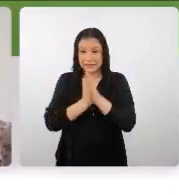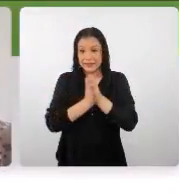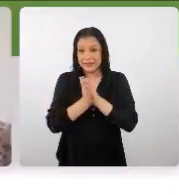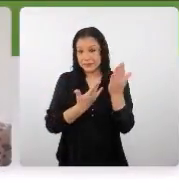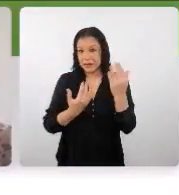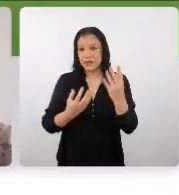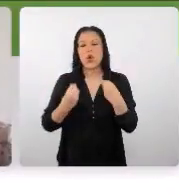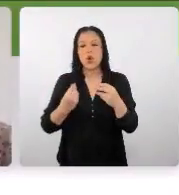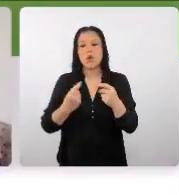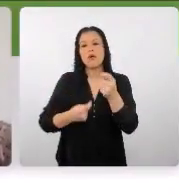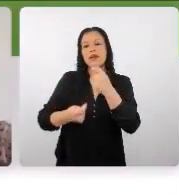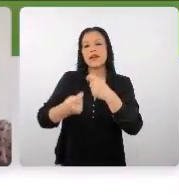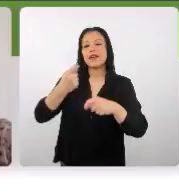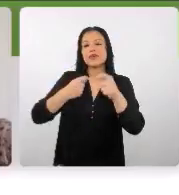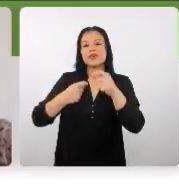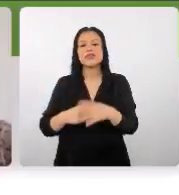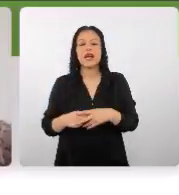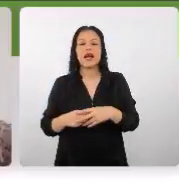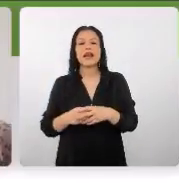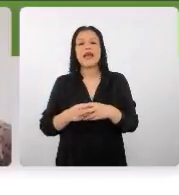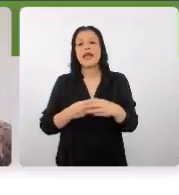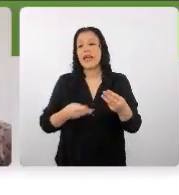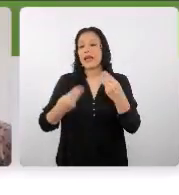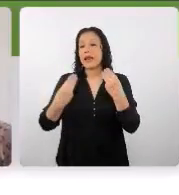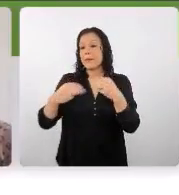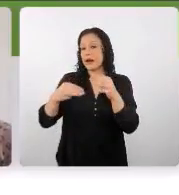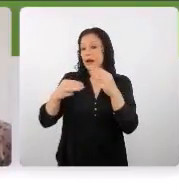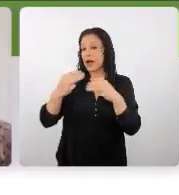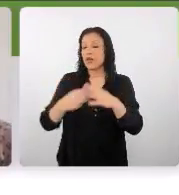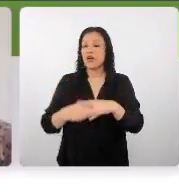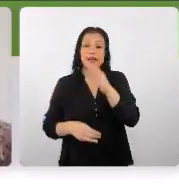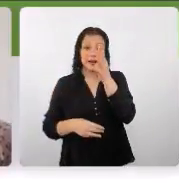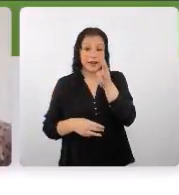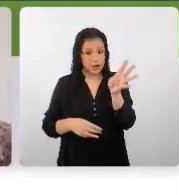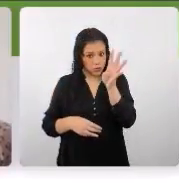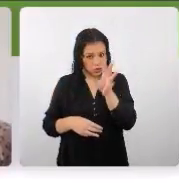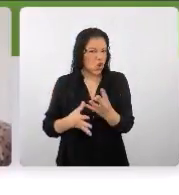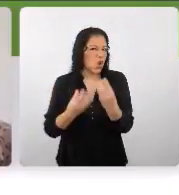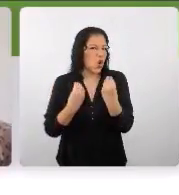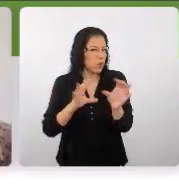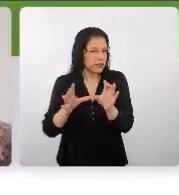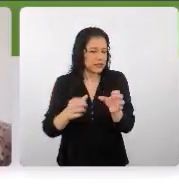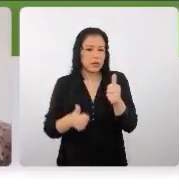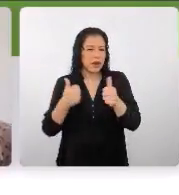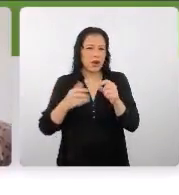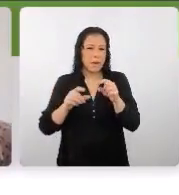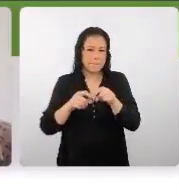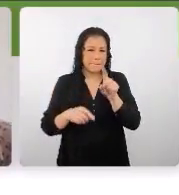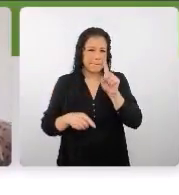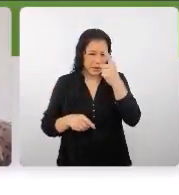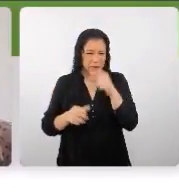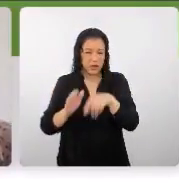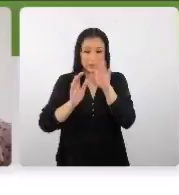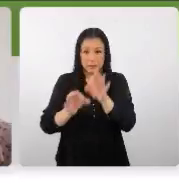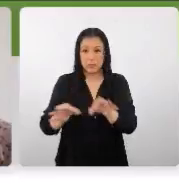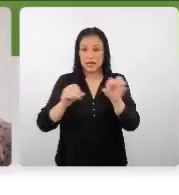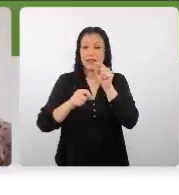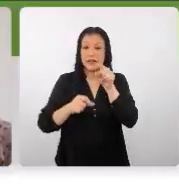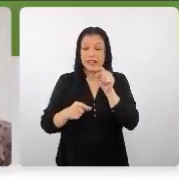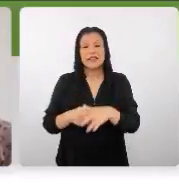cómo negociar en el mercado de Reino Unido. Lo primero que tenemos que tener en cuenta es que este es un